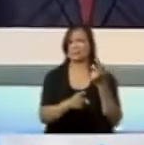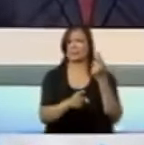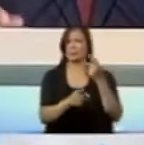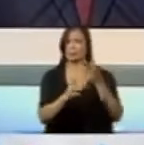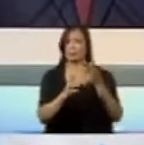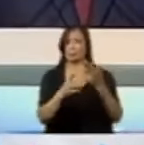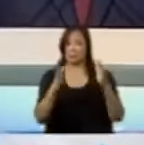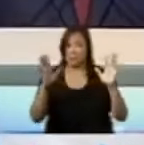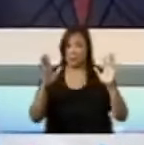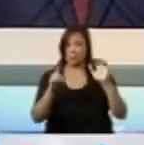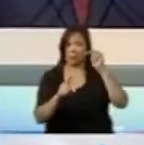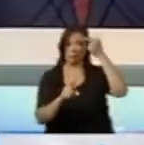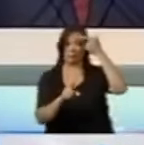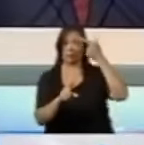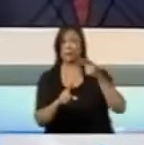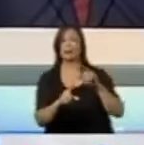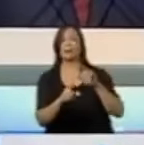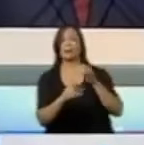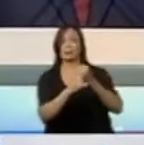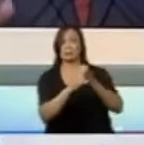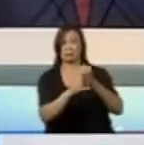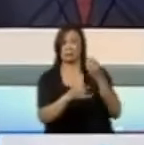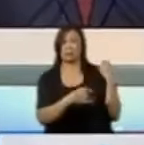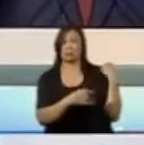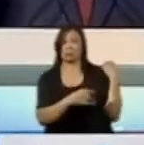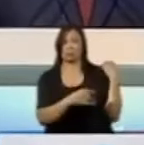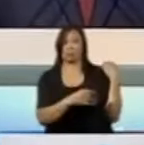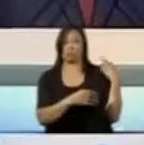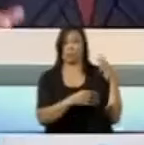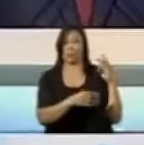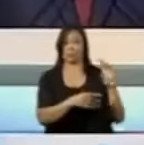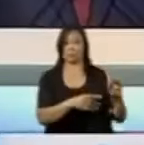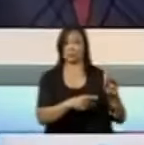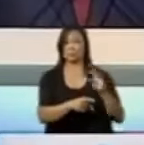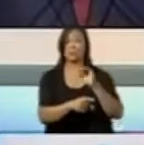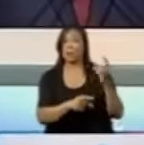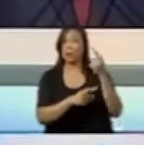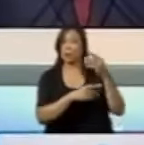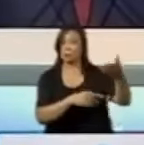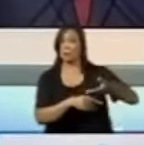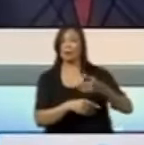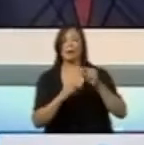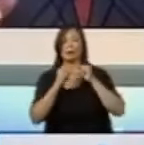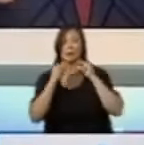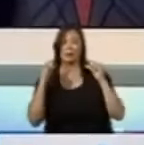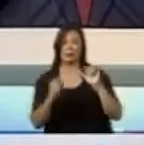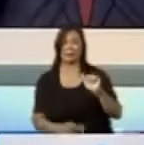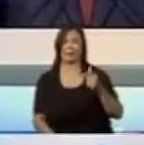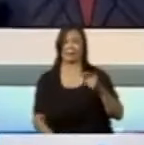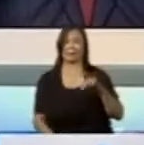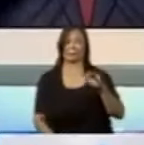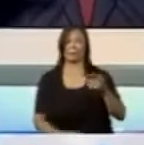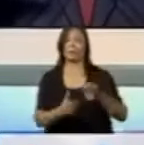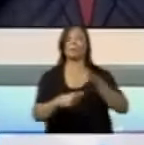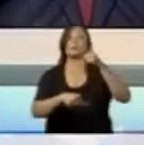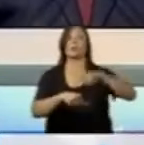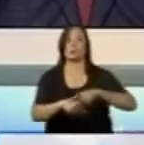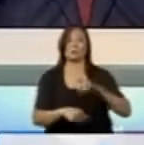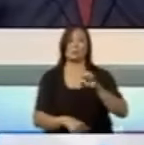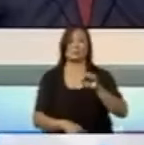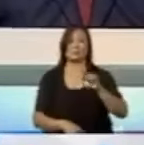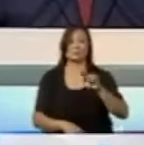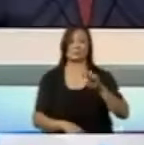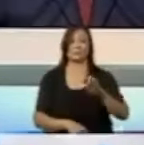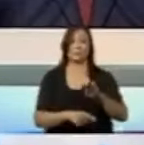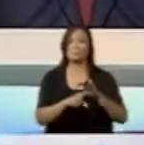unos investigadores del Smithsonian Institute en Washington. Los invitamos conjuntamente con Monseñor Agripino Núñez y fue la primera vez que se habló de